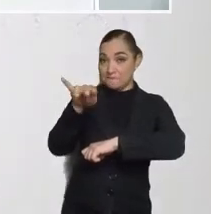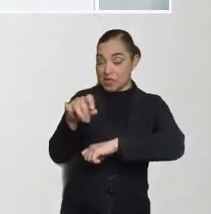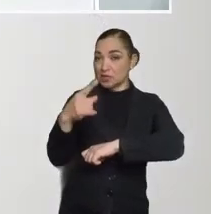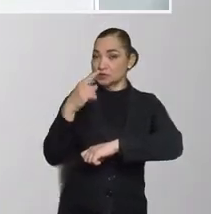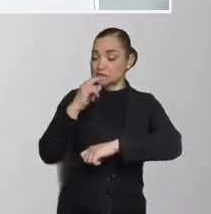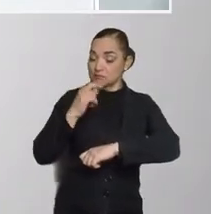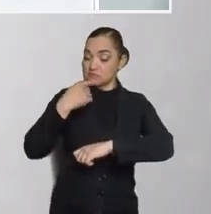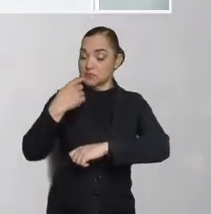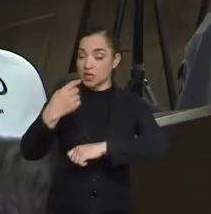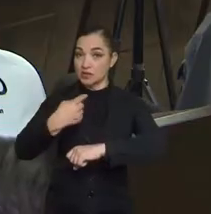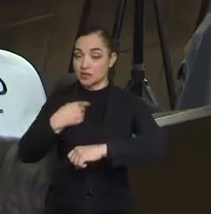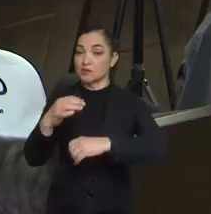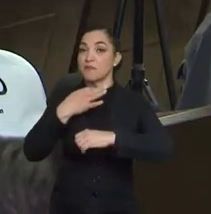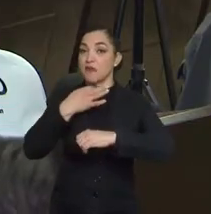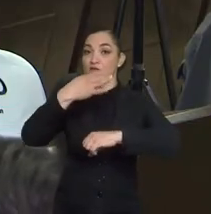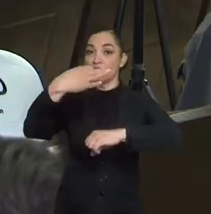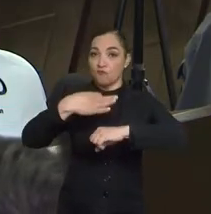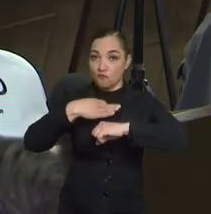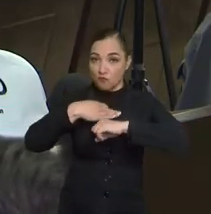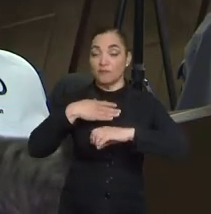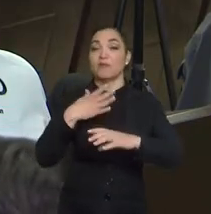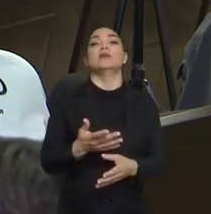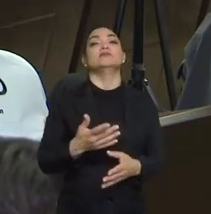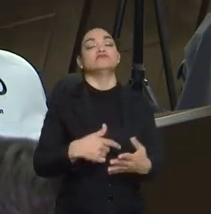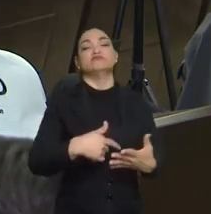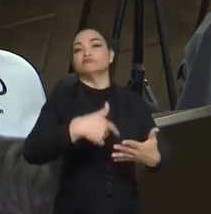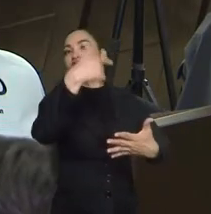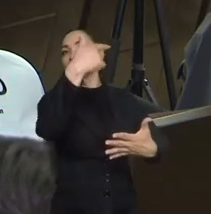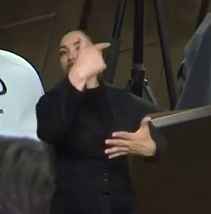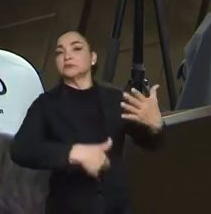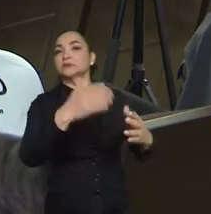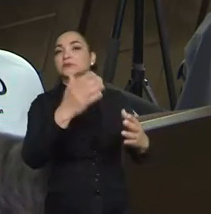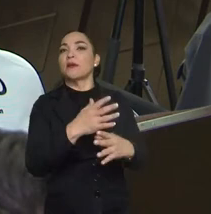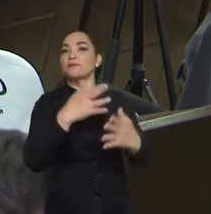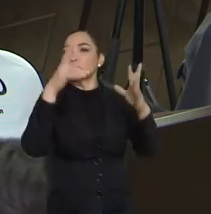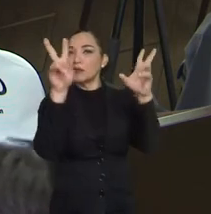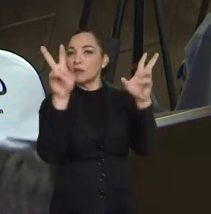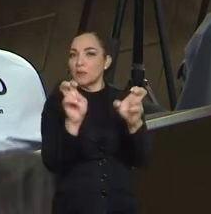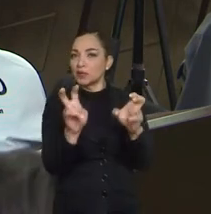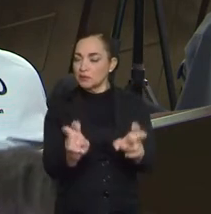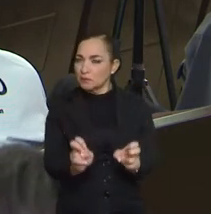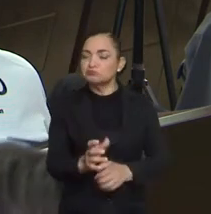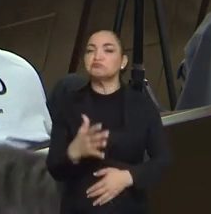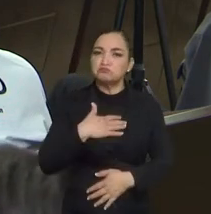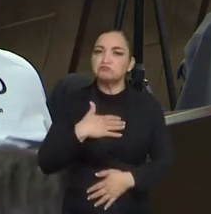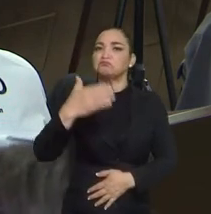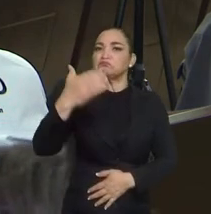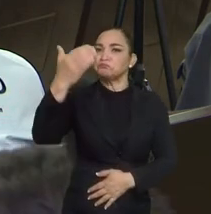sindicatos. Antes, efectivamente, se hacía